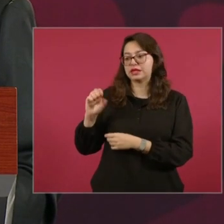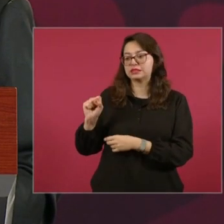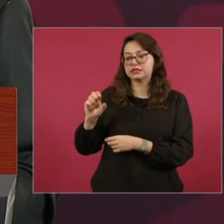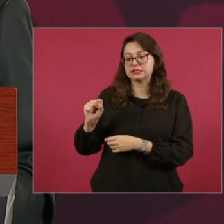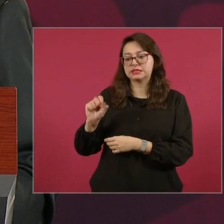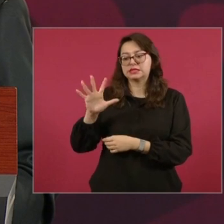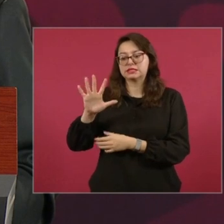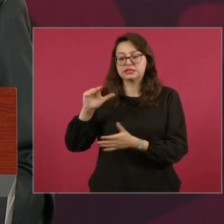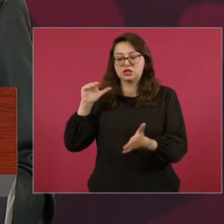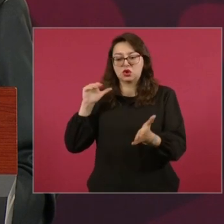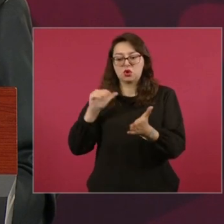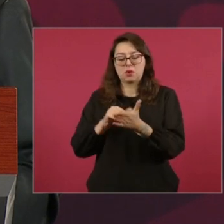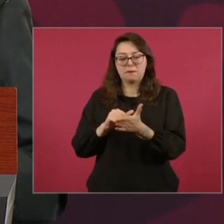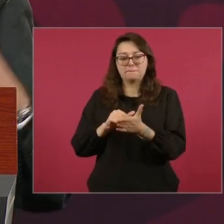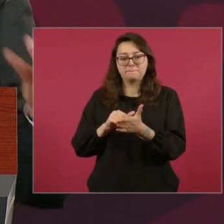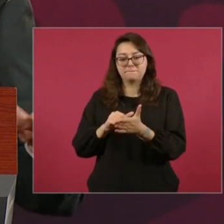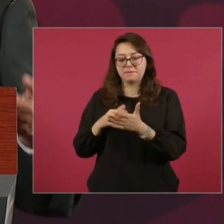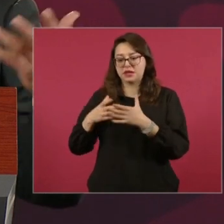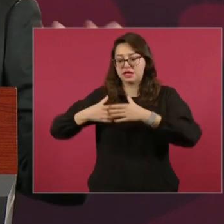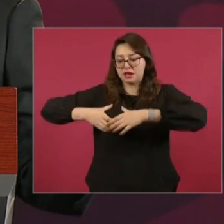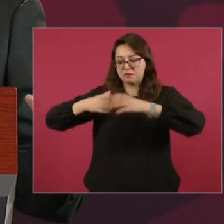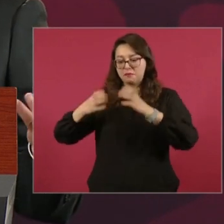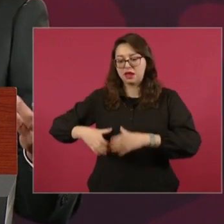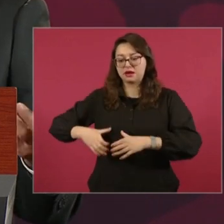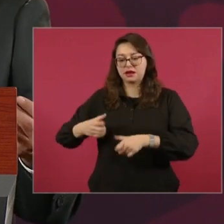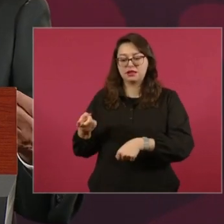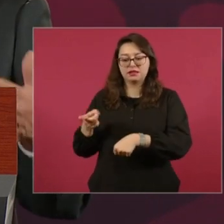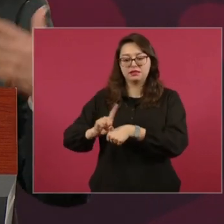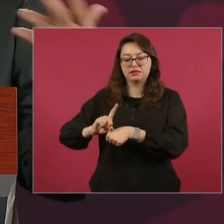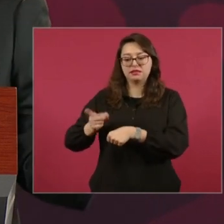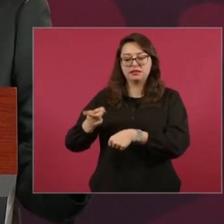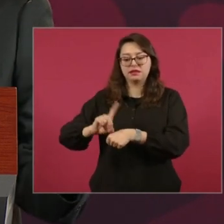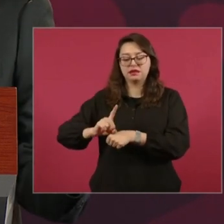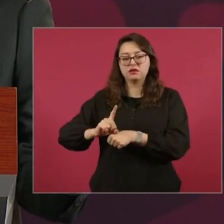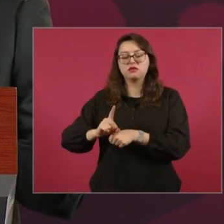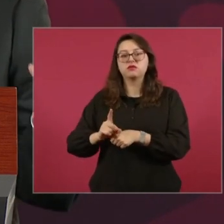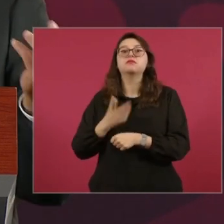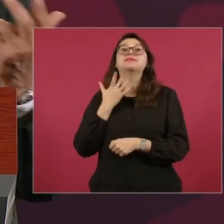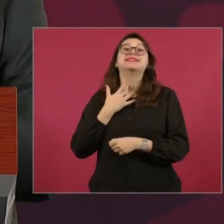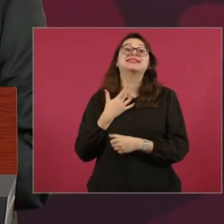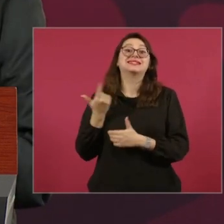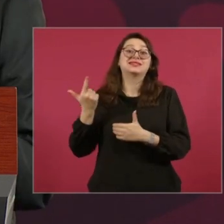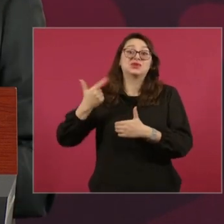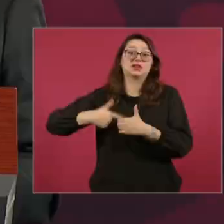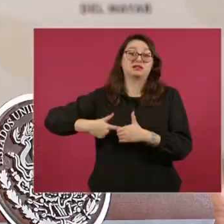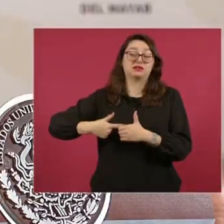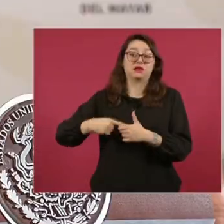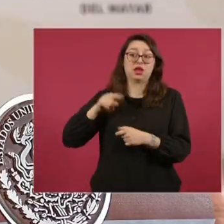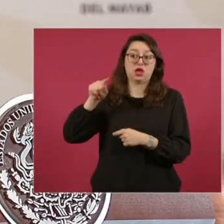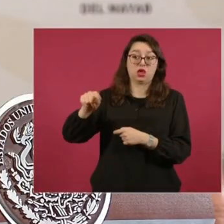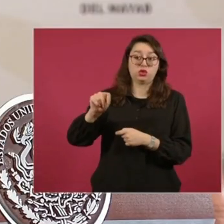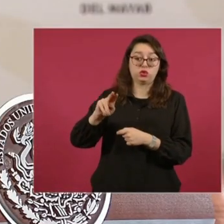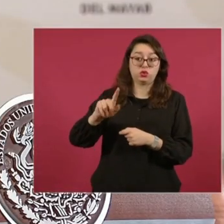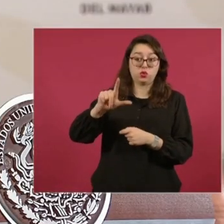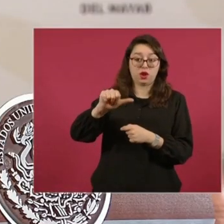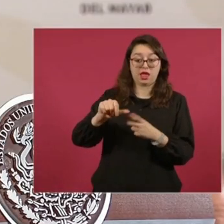65 mil barriles diarios adicionales de gasolinas, una en Tula y otra en Salina